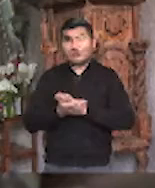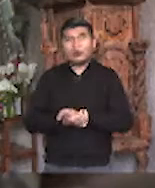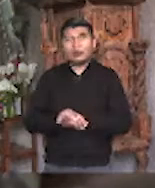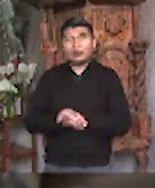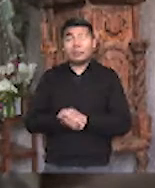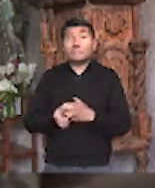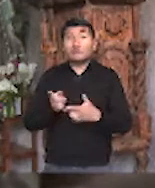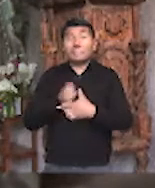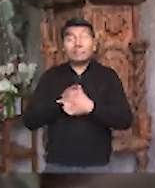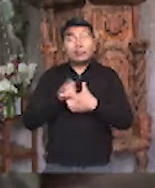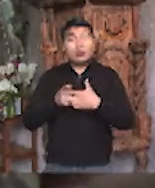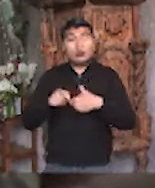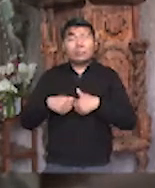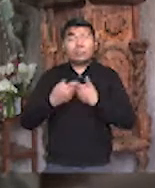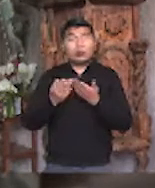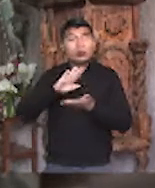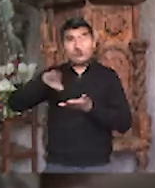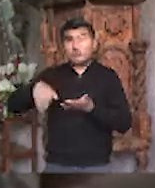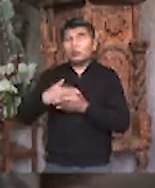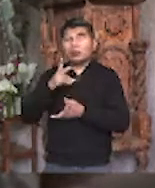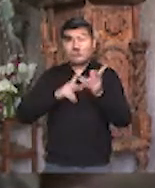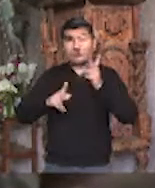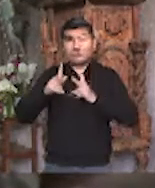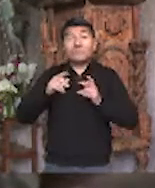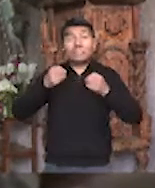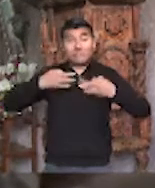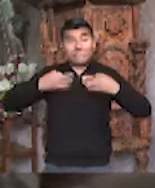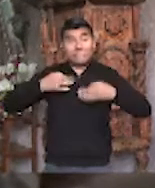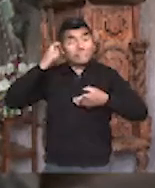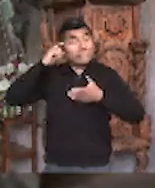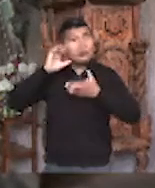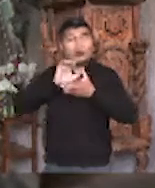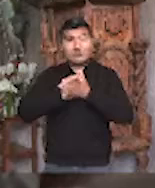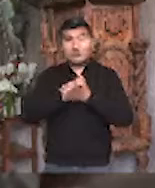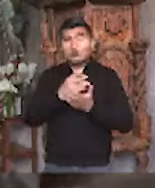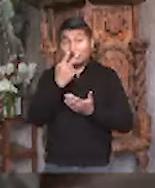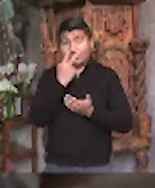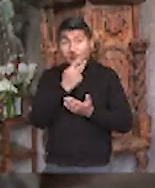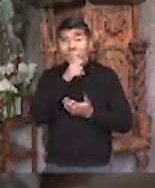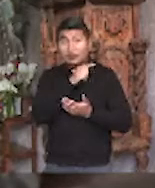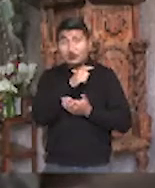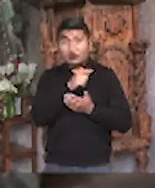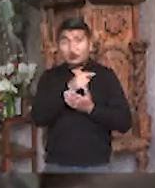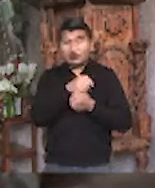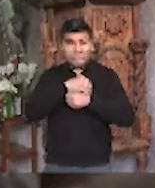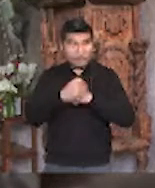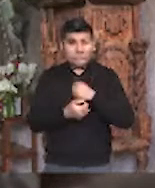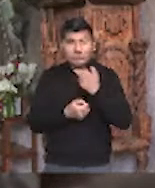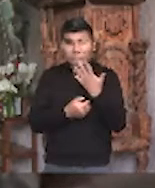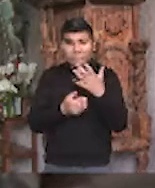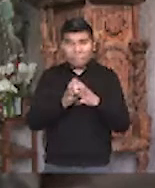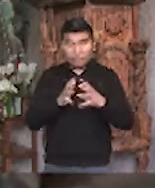entonces como todo creyente que ha visto la novedad de esta multiplicación